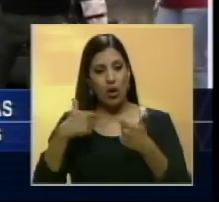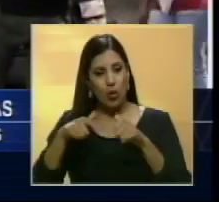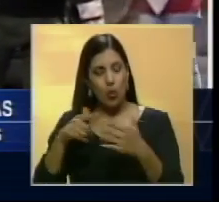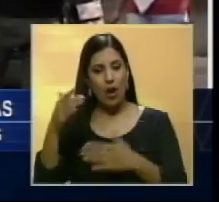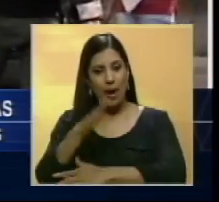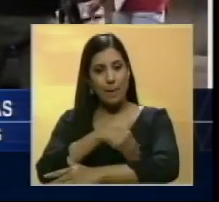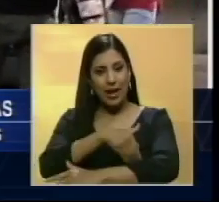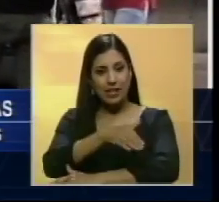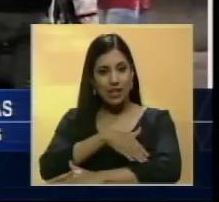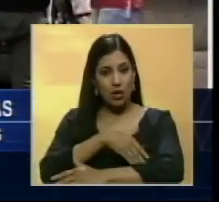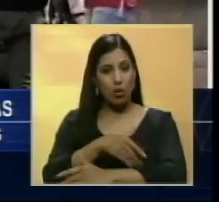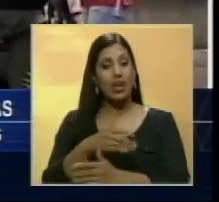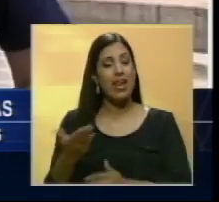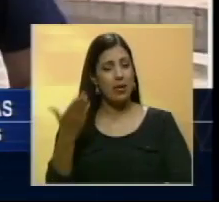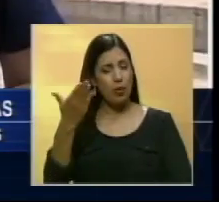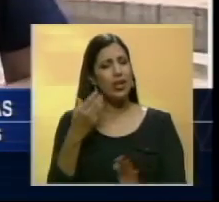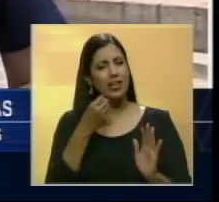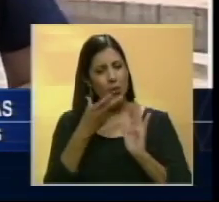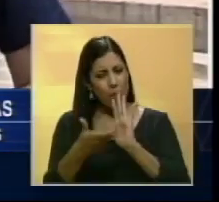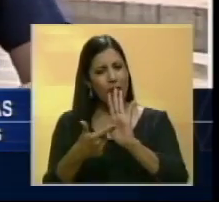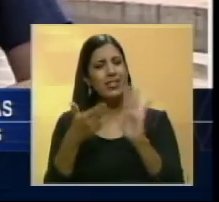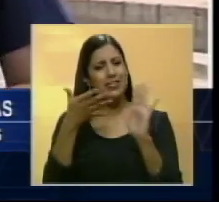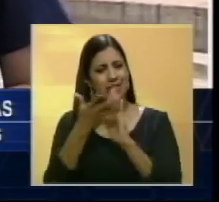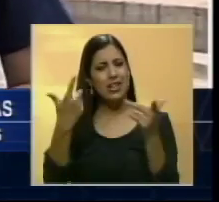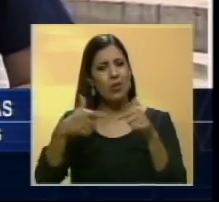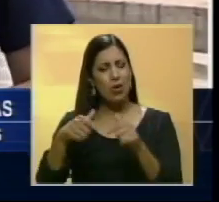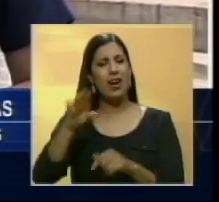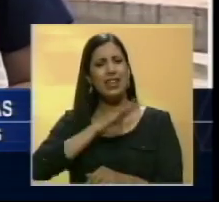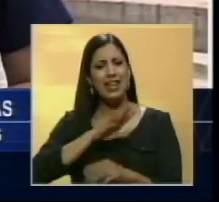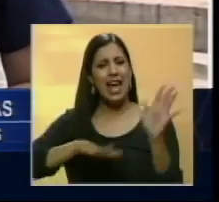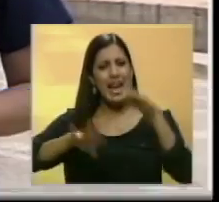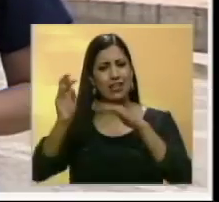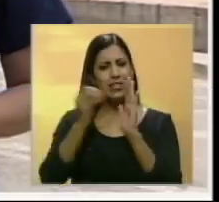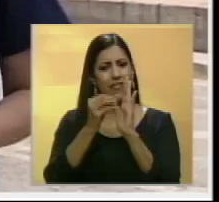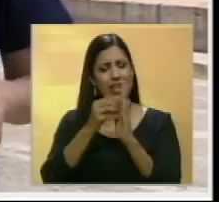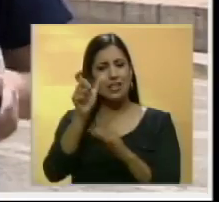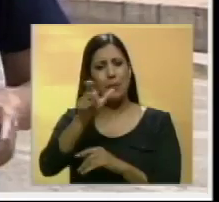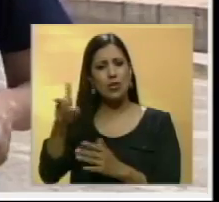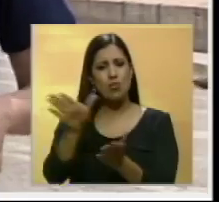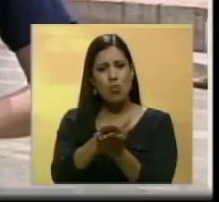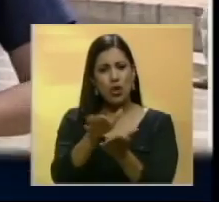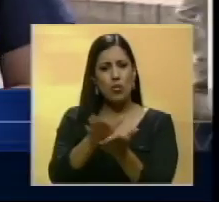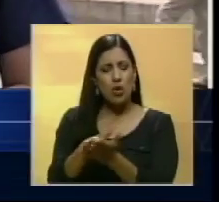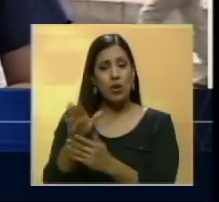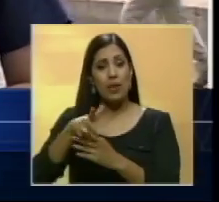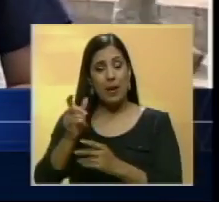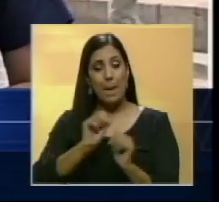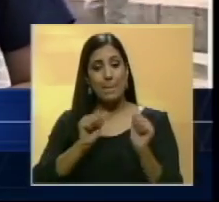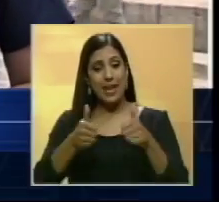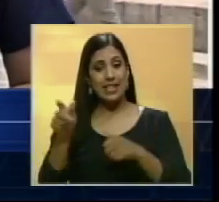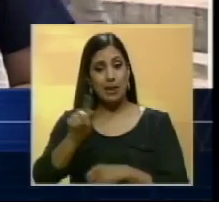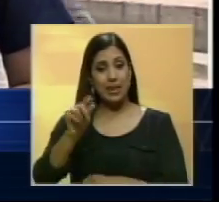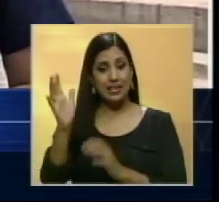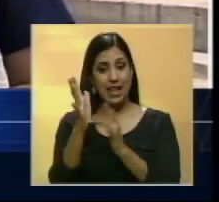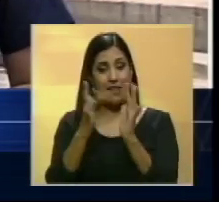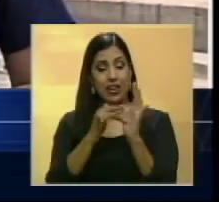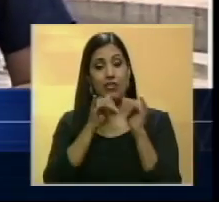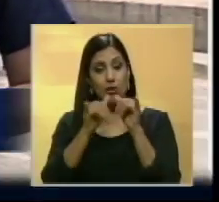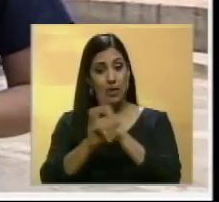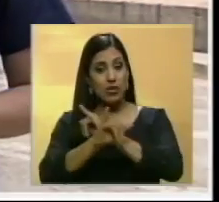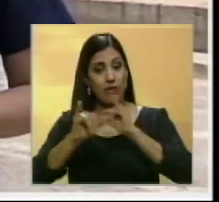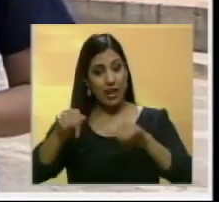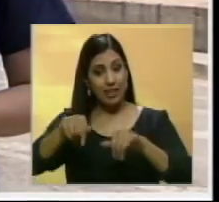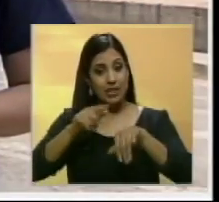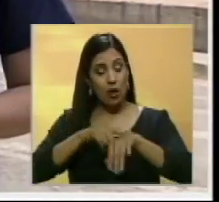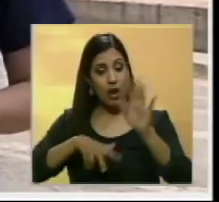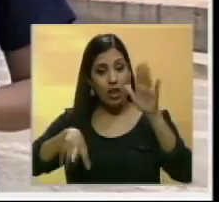Neverí, en Barcelona. Es importante destacar que en la entidad se han registrado 14 muertes violentas desde que inició el mes de abril. Esta es la información que manejamos